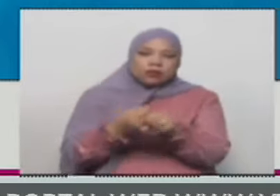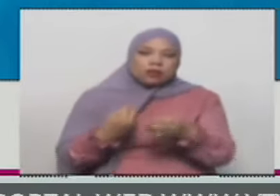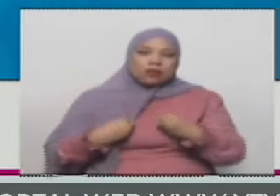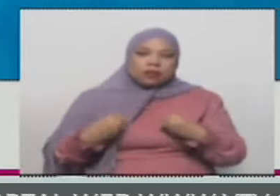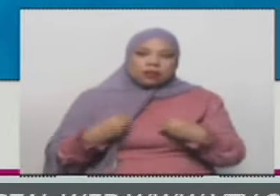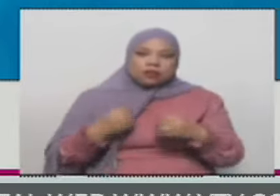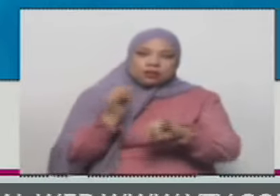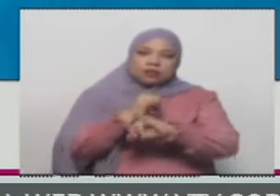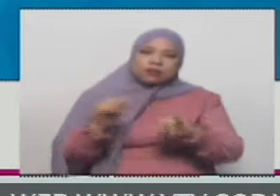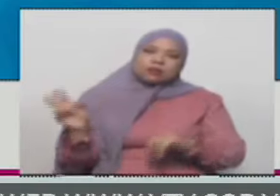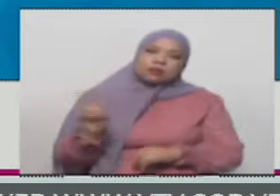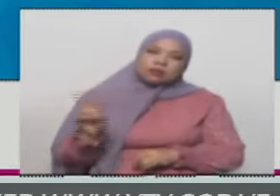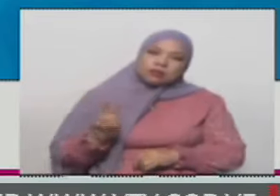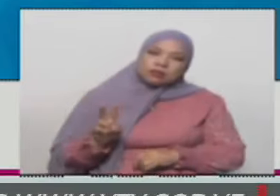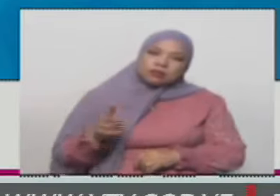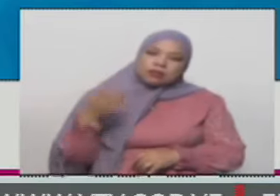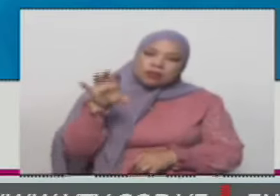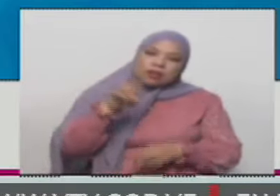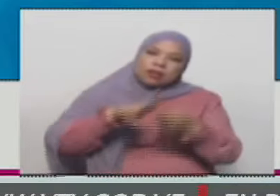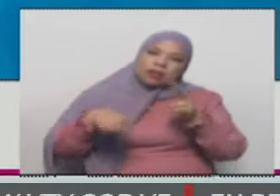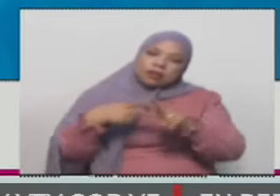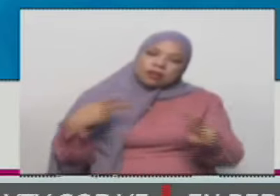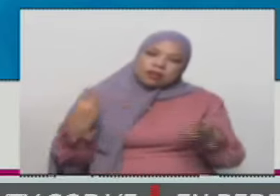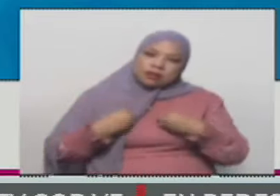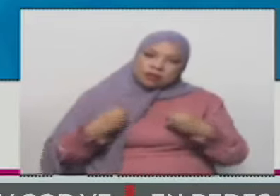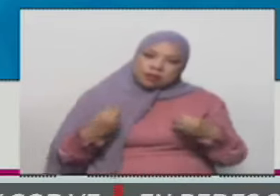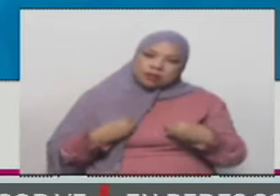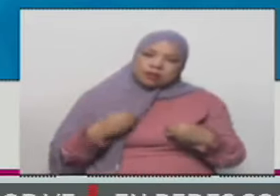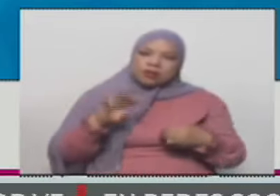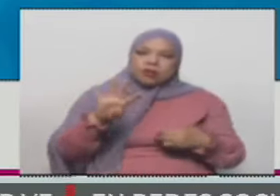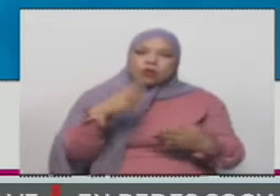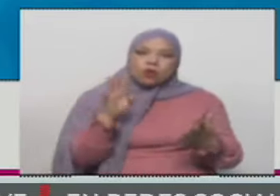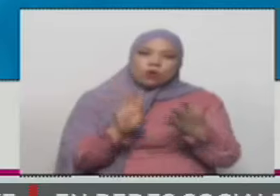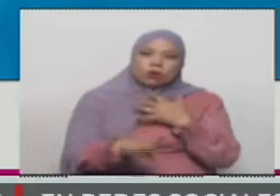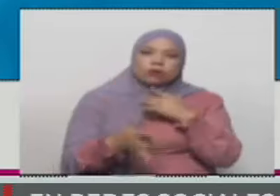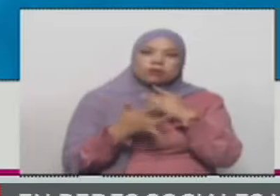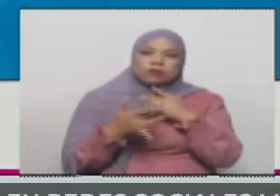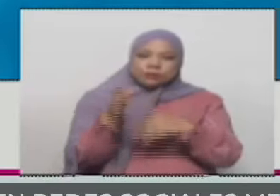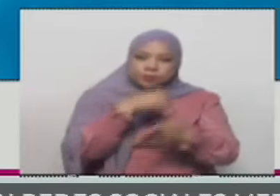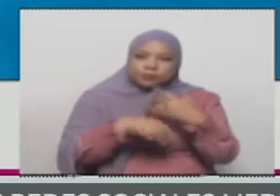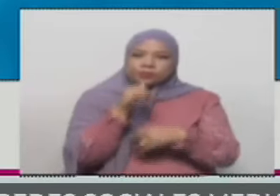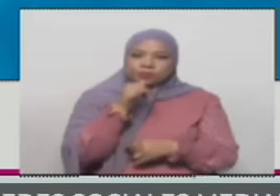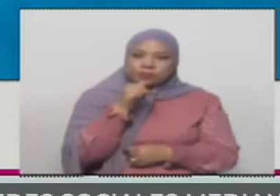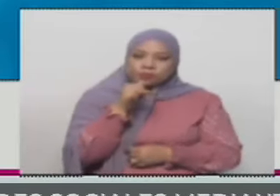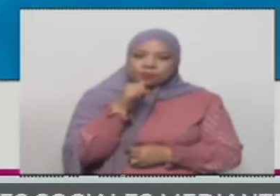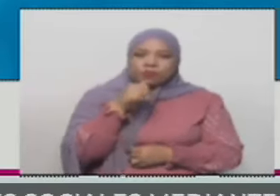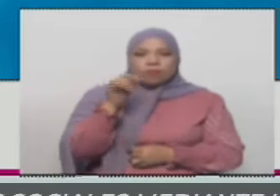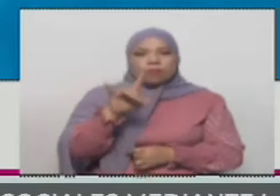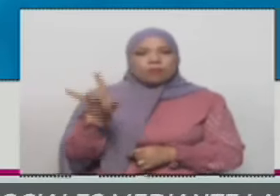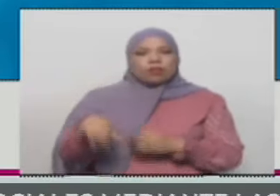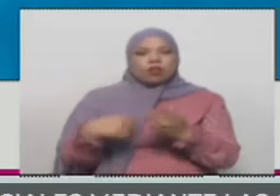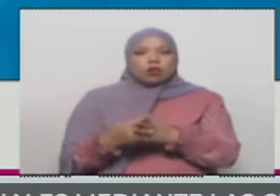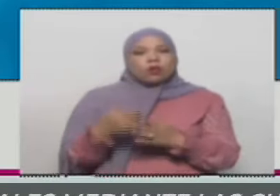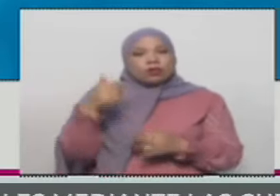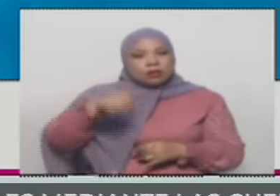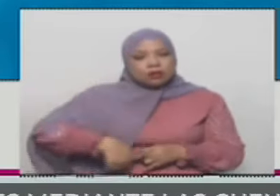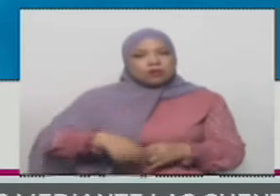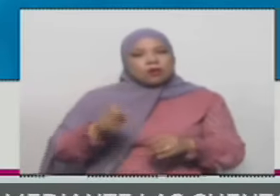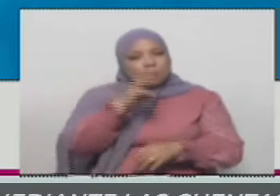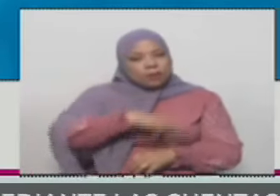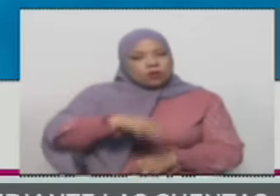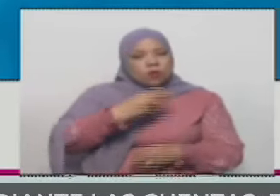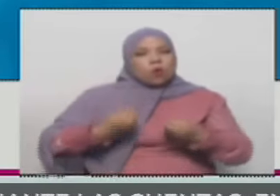la independencia, de la paz y del cuarto festival oriental, en este caso en Oriente, de la gran